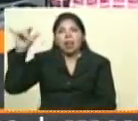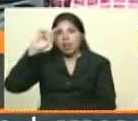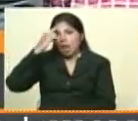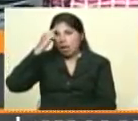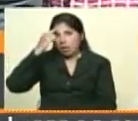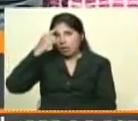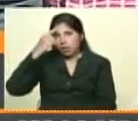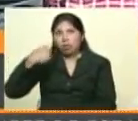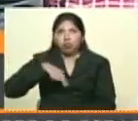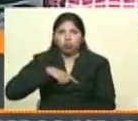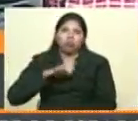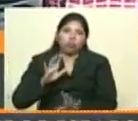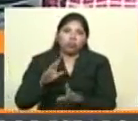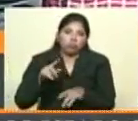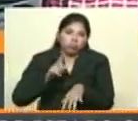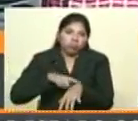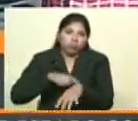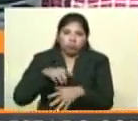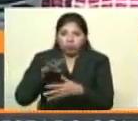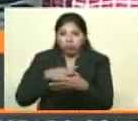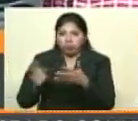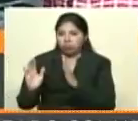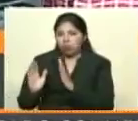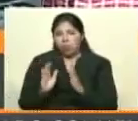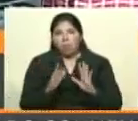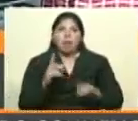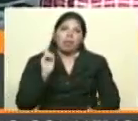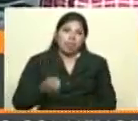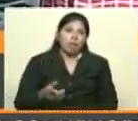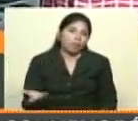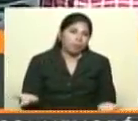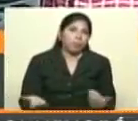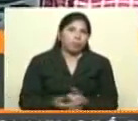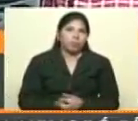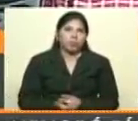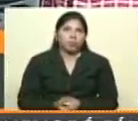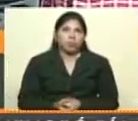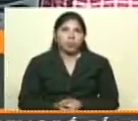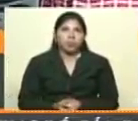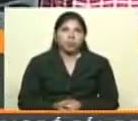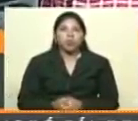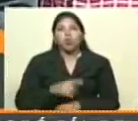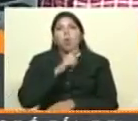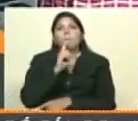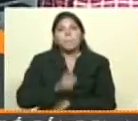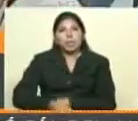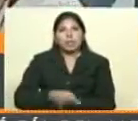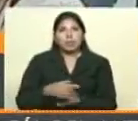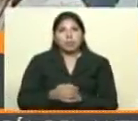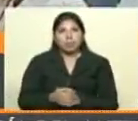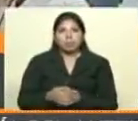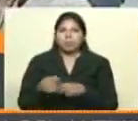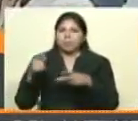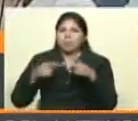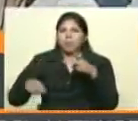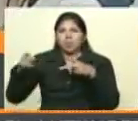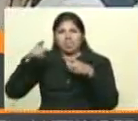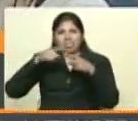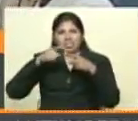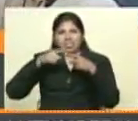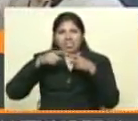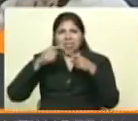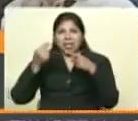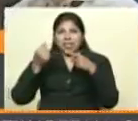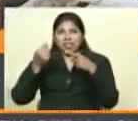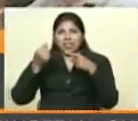la agenda electoral impuesta por el Consejo Nacional Electoral. La primera pregunta que hiciste es sobre el petro. Exacto. ¿Y el